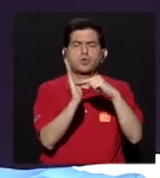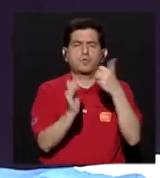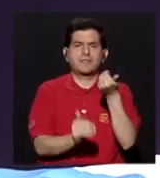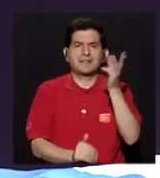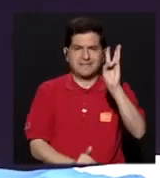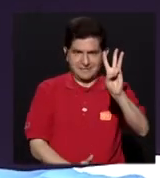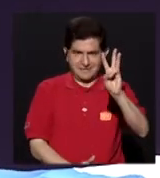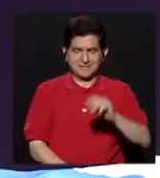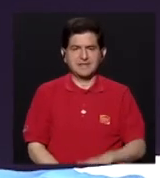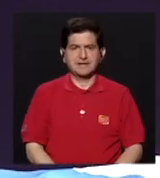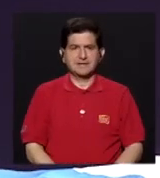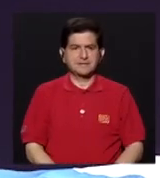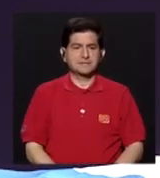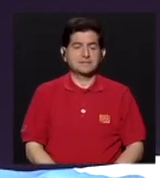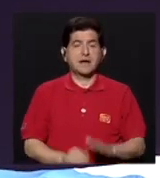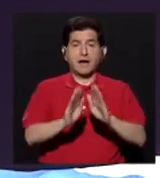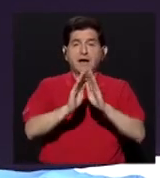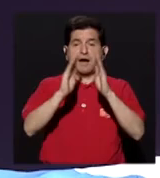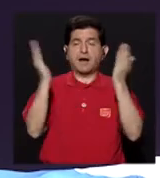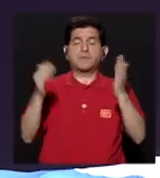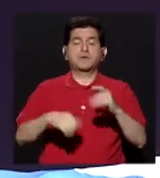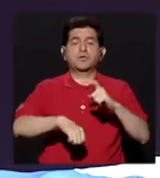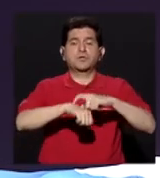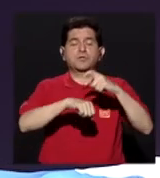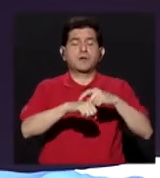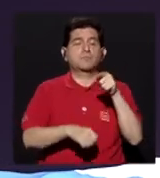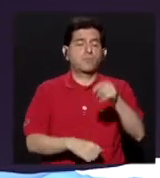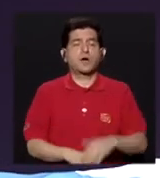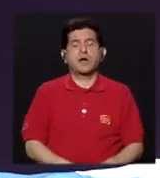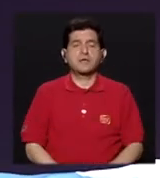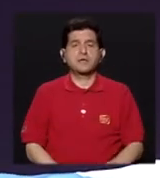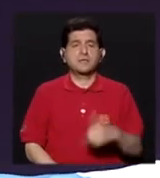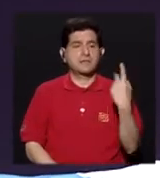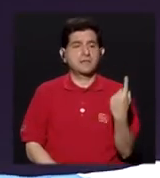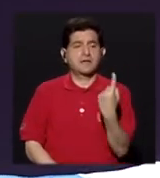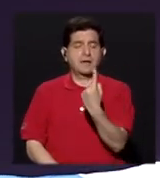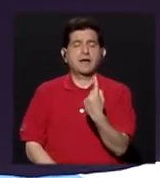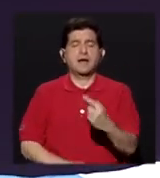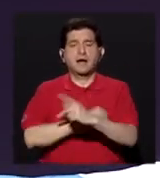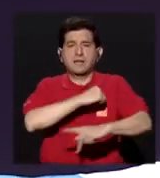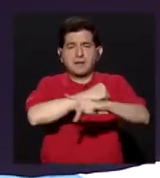2016 abrieron un periodo de postulaciones por países.